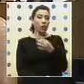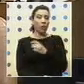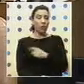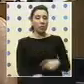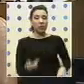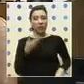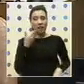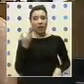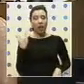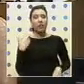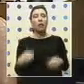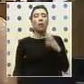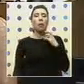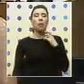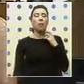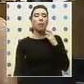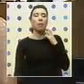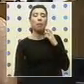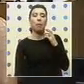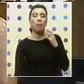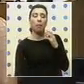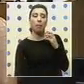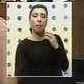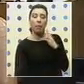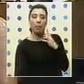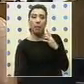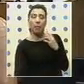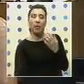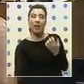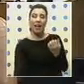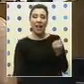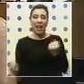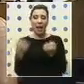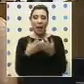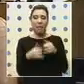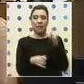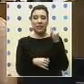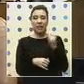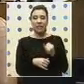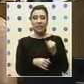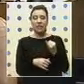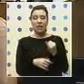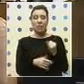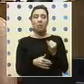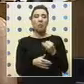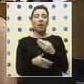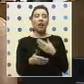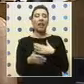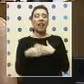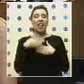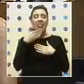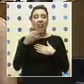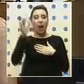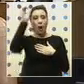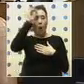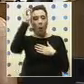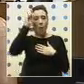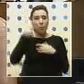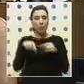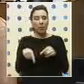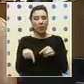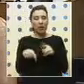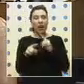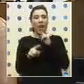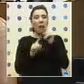anteriormente, porque las empresas siempre tienden a dar una opinión en estas consultas y en estas